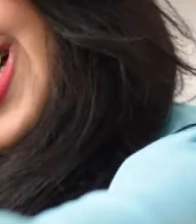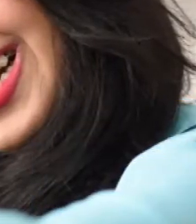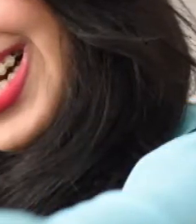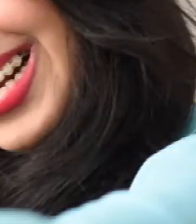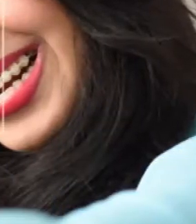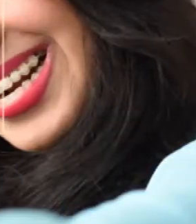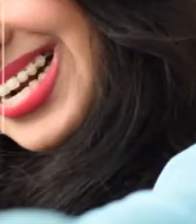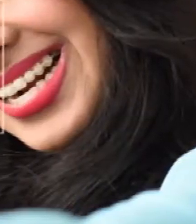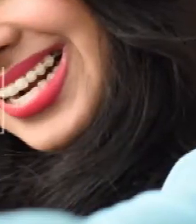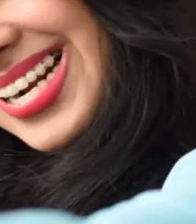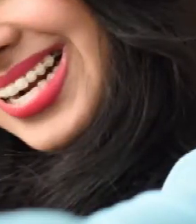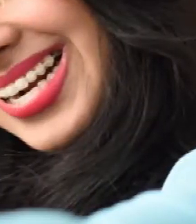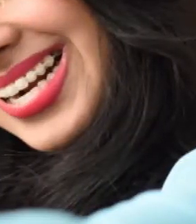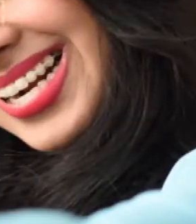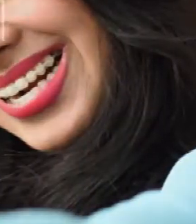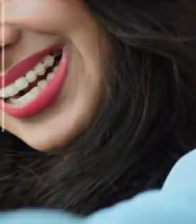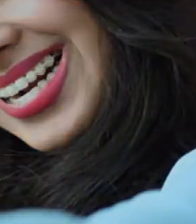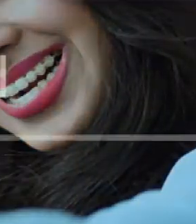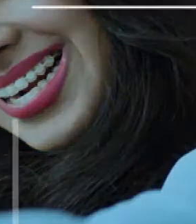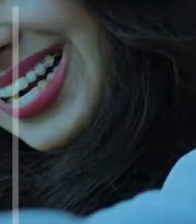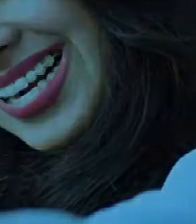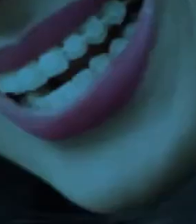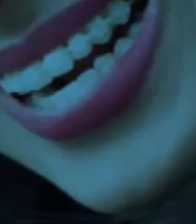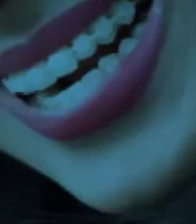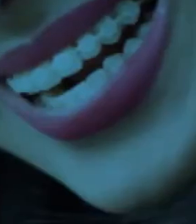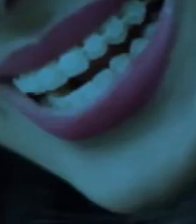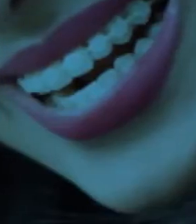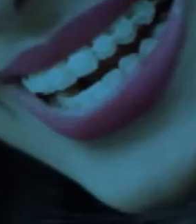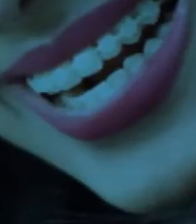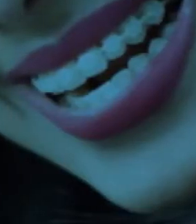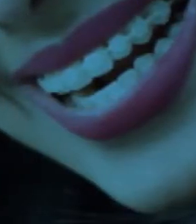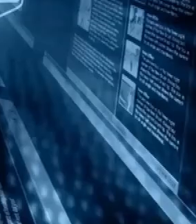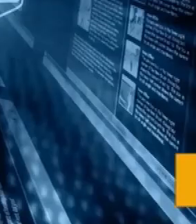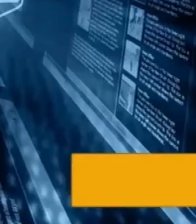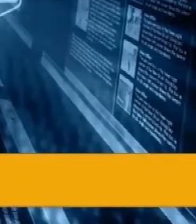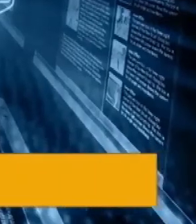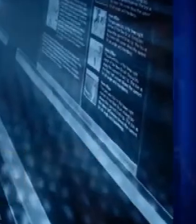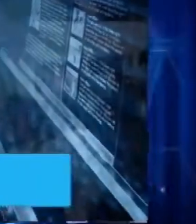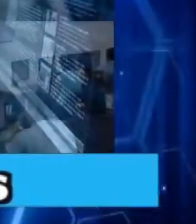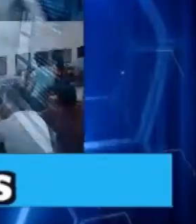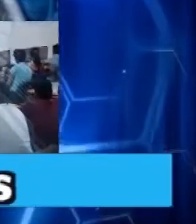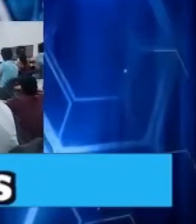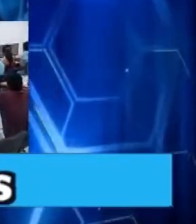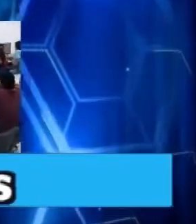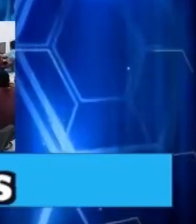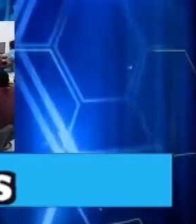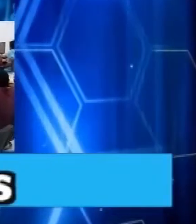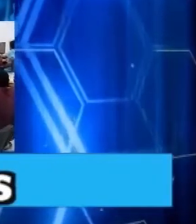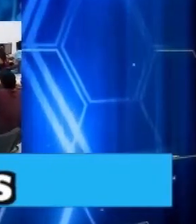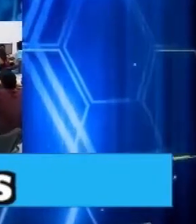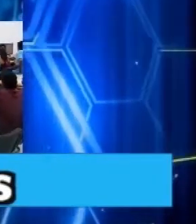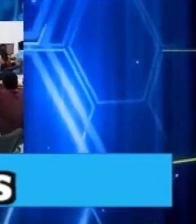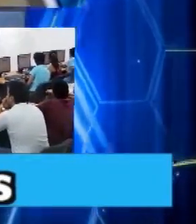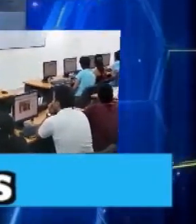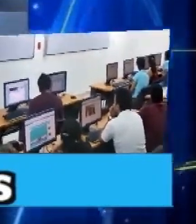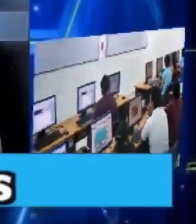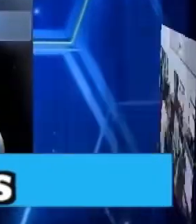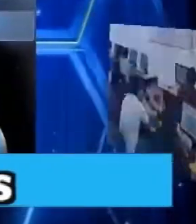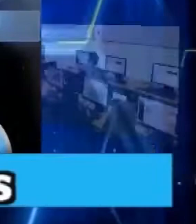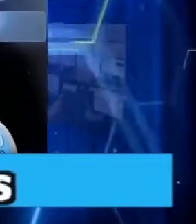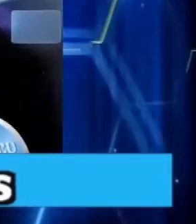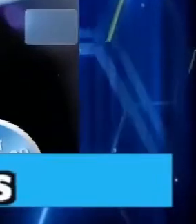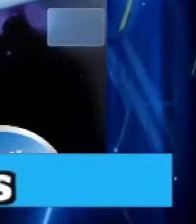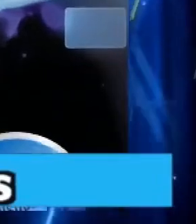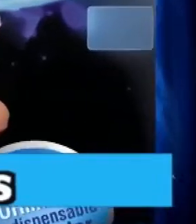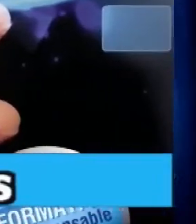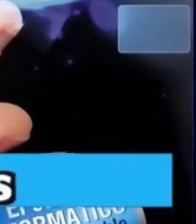miedo. Chrome, odontología especializada. Visita chrome.com.co. El saber informático es indispensable y